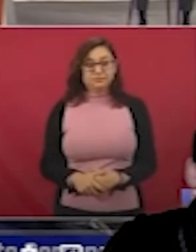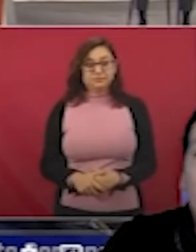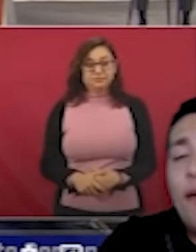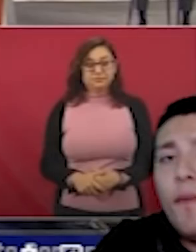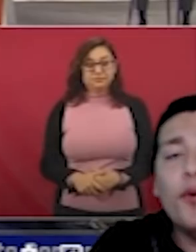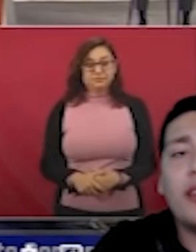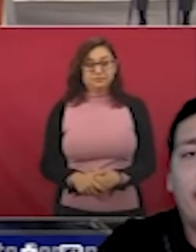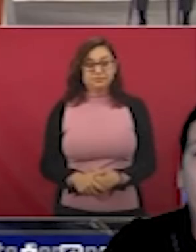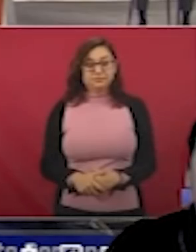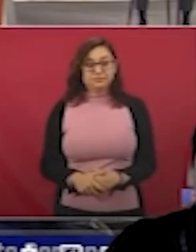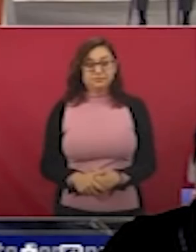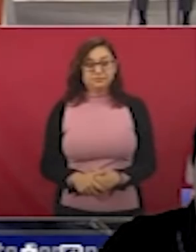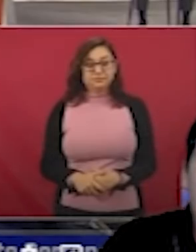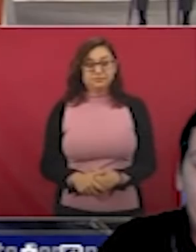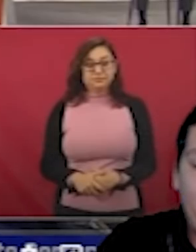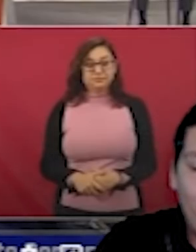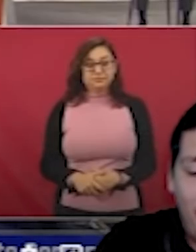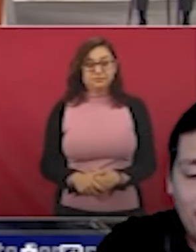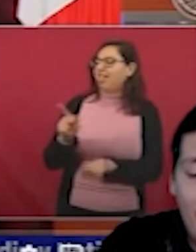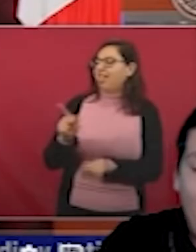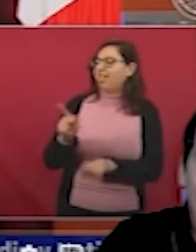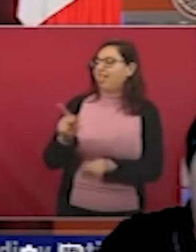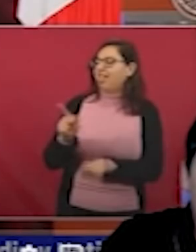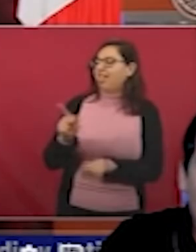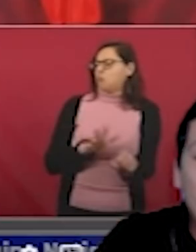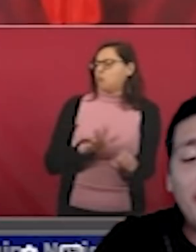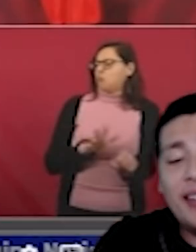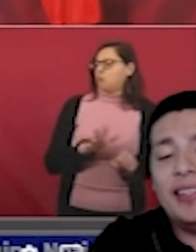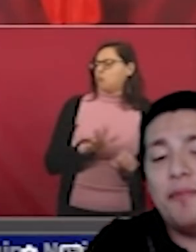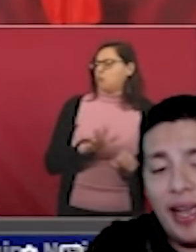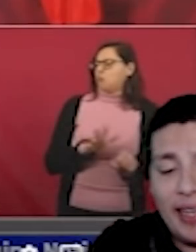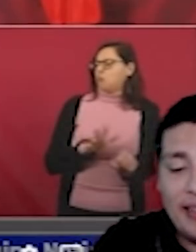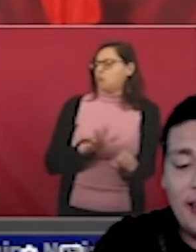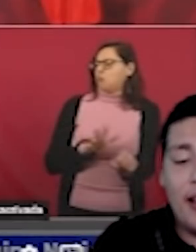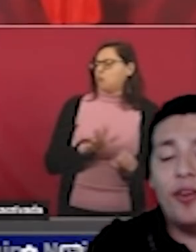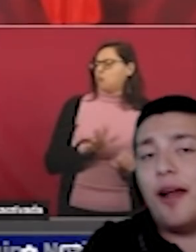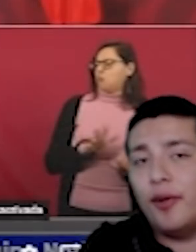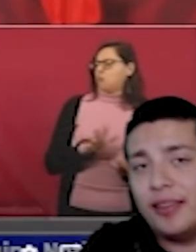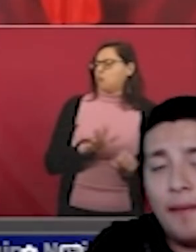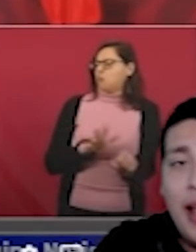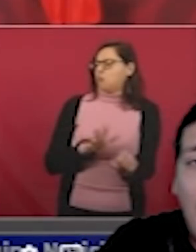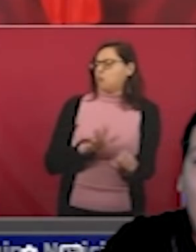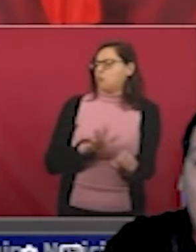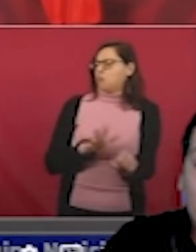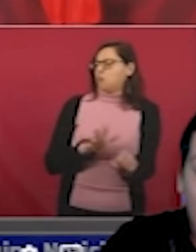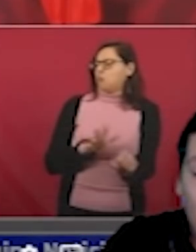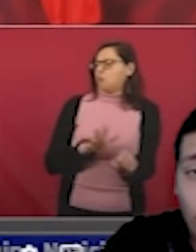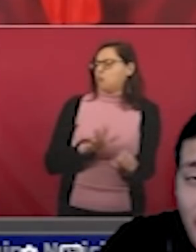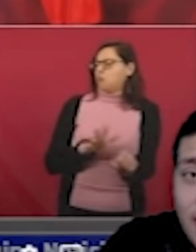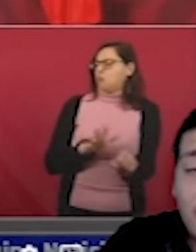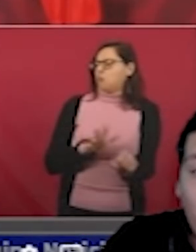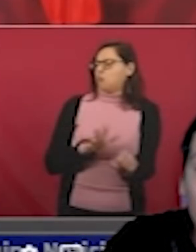parcial que no busca realmente defender la democracia en México y estas imágenes le dieron la vuelta a las